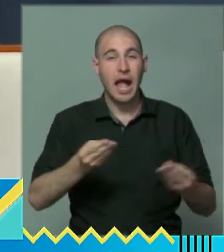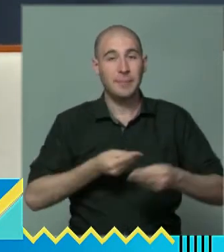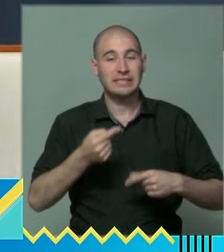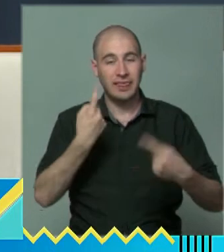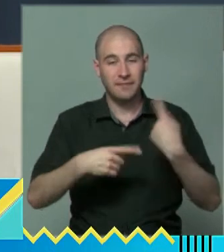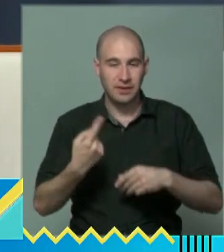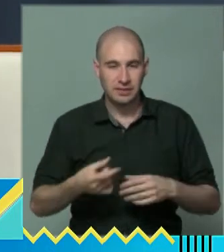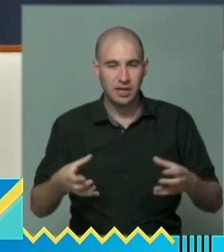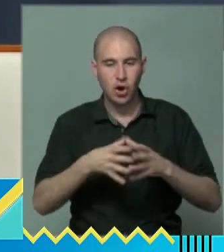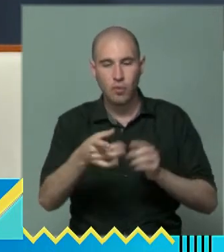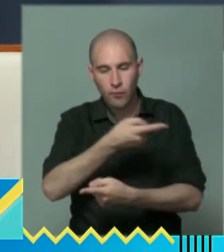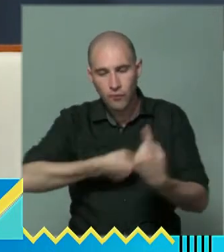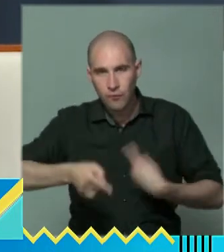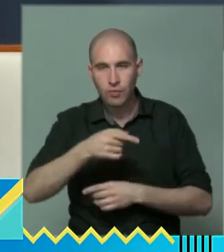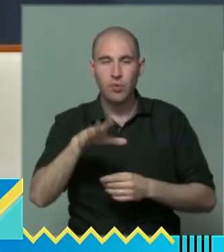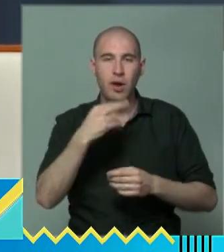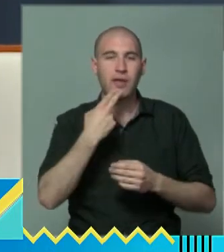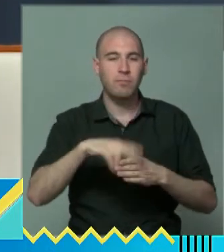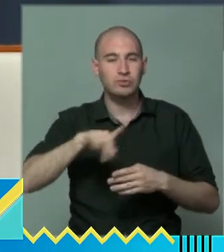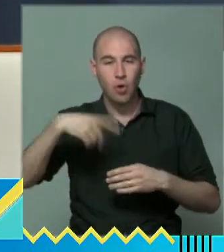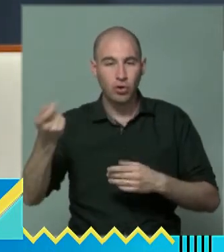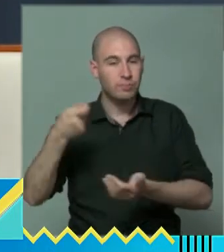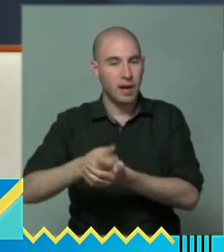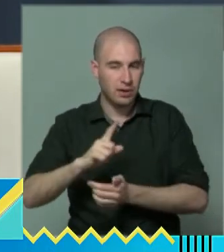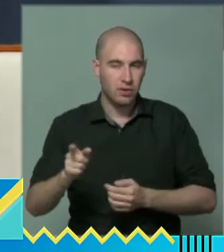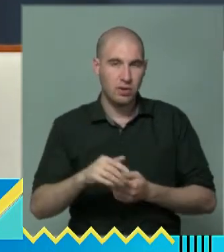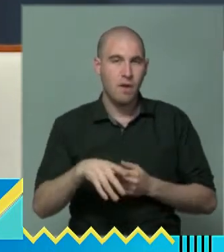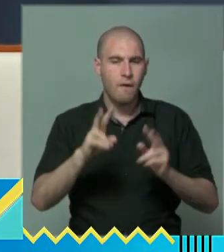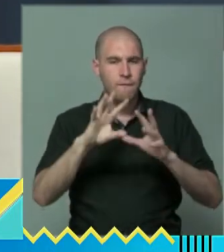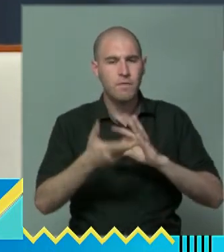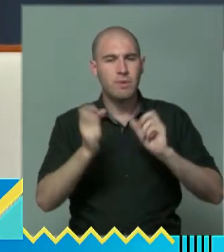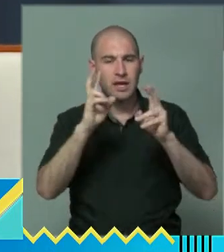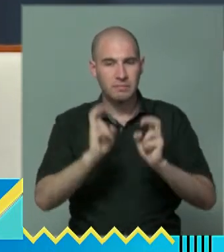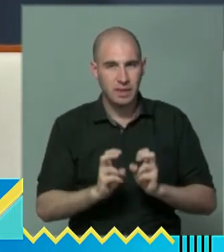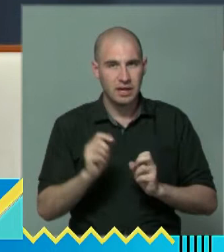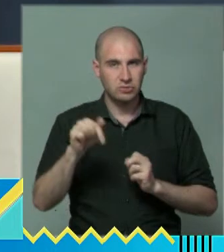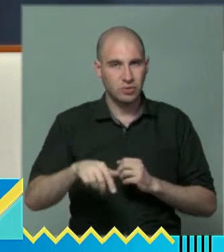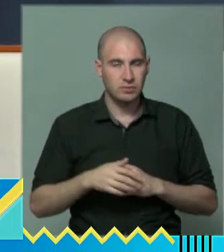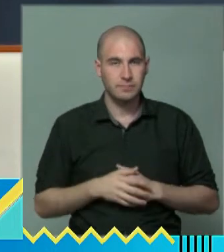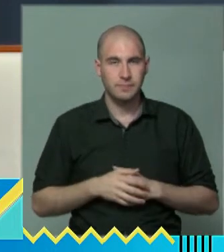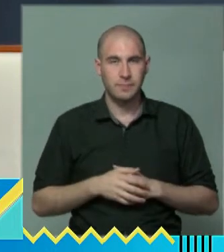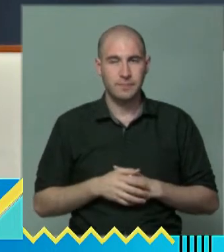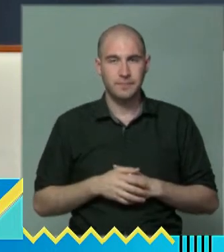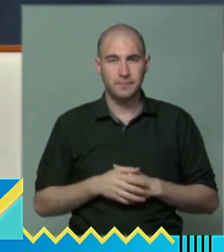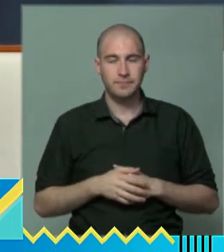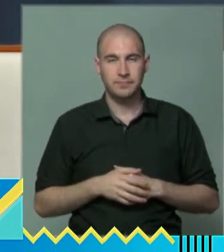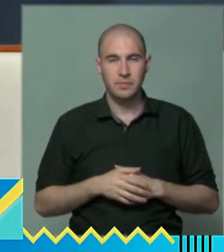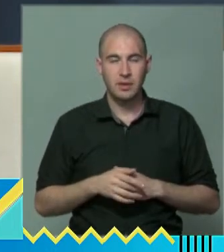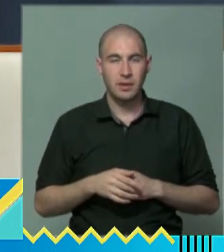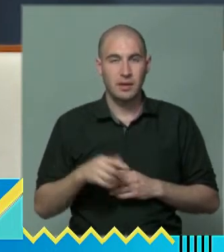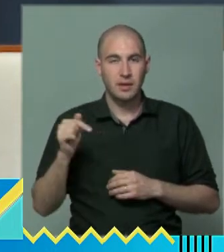empresas, triangulaciones, paraísos offshore, donde los medios de investigación que hay que tener, y en este caso creo